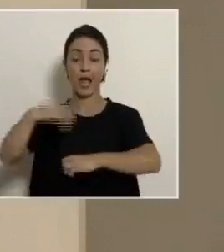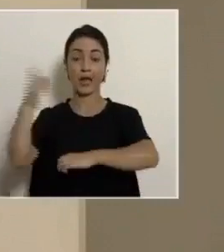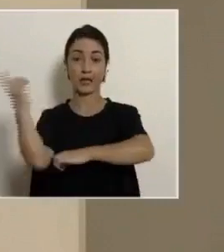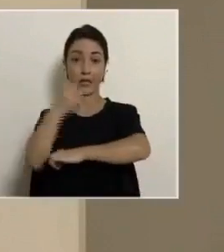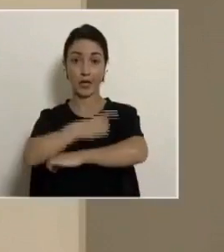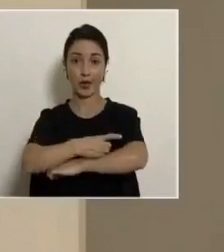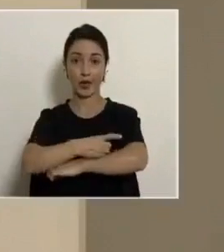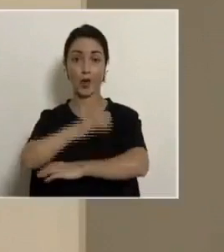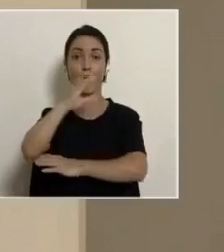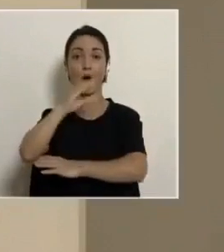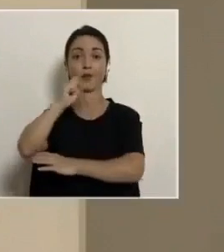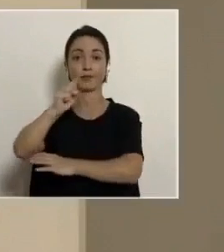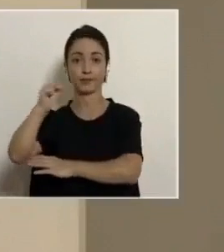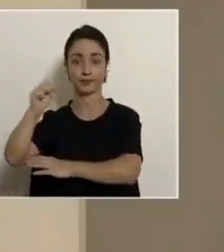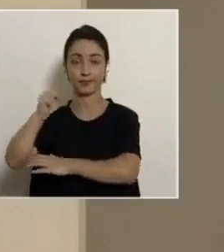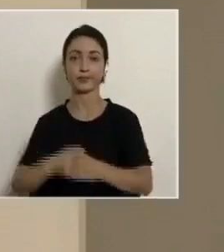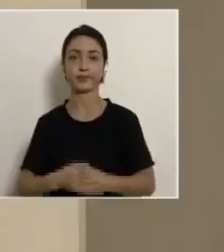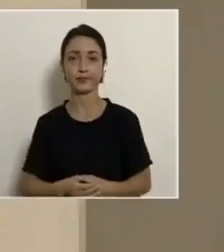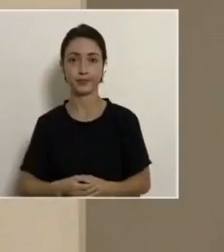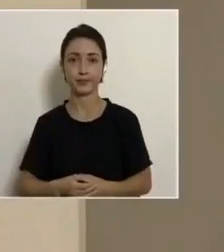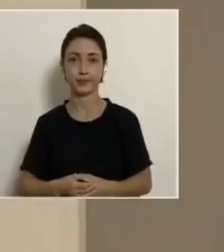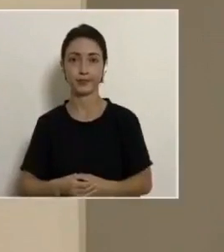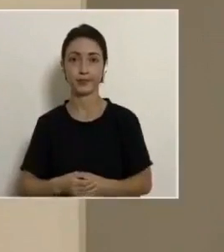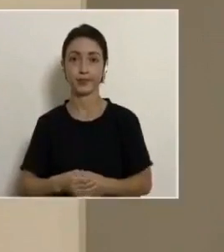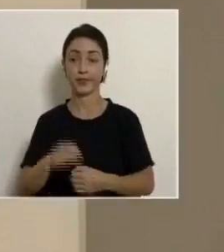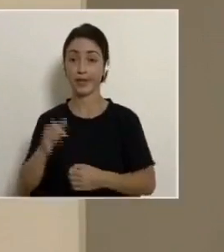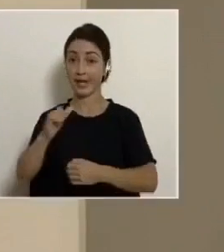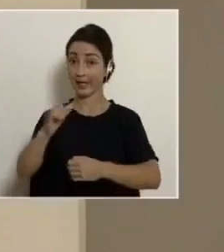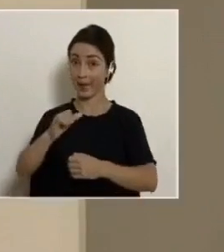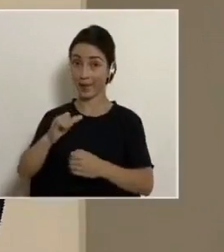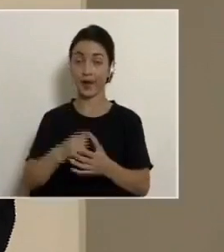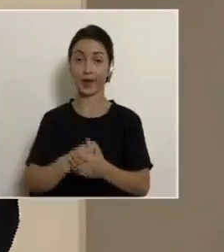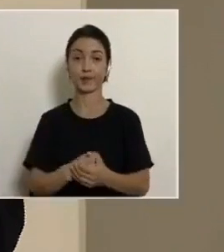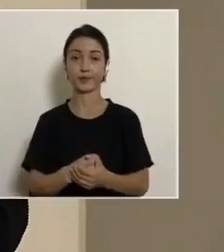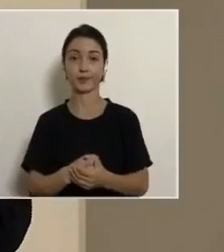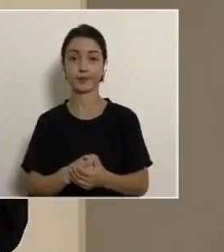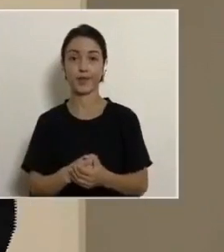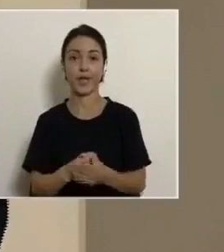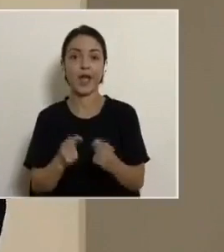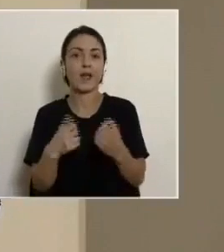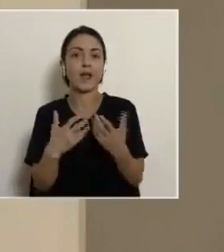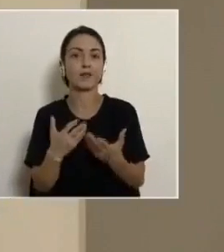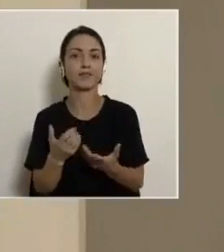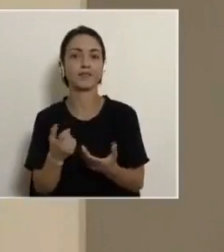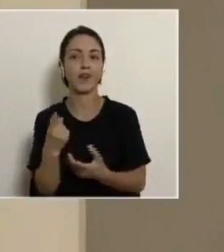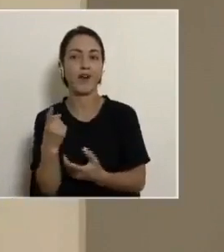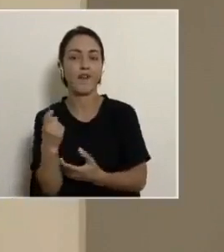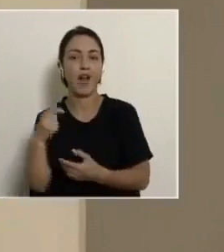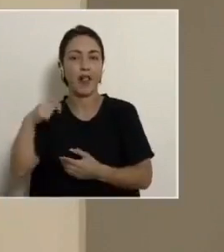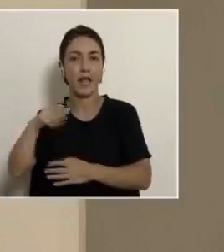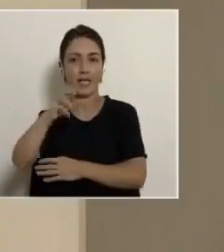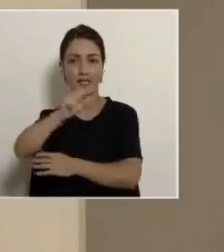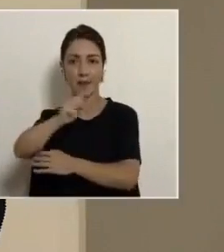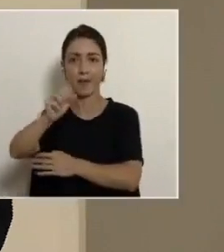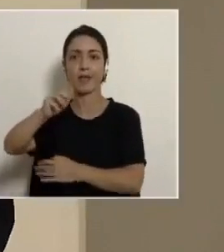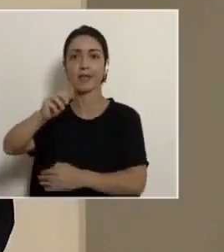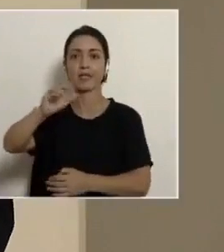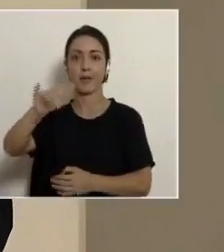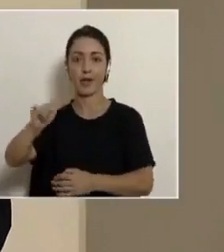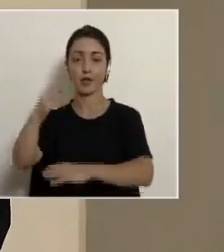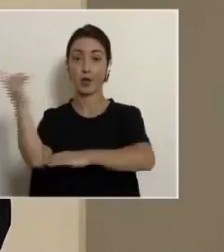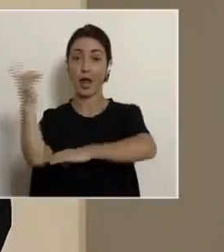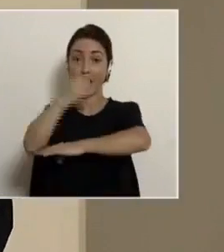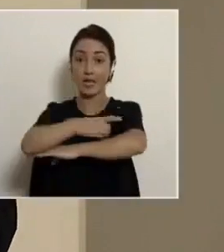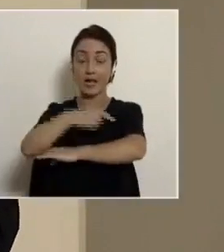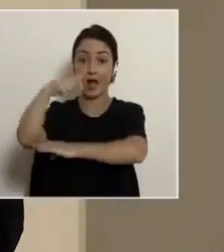por la Caja Costarricense del Seguro Social y además de lo que podemos esperar para el mes de mayo. Al día de